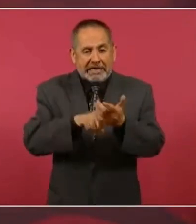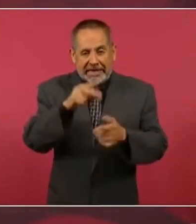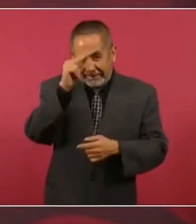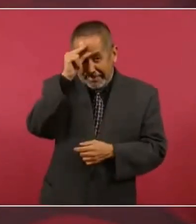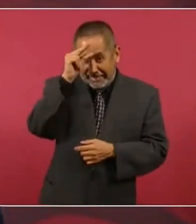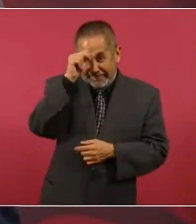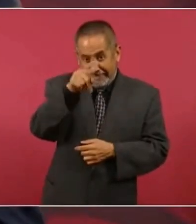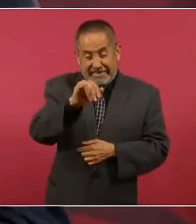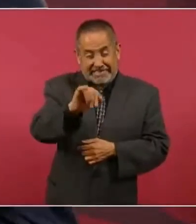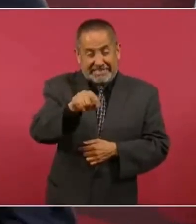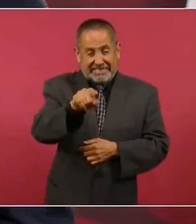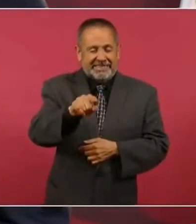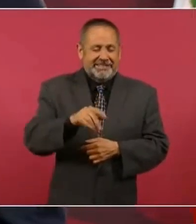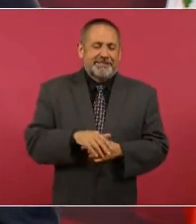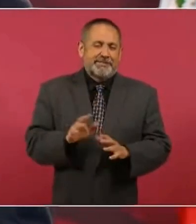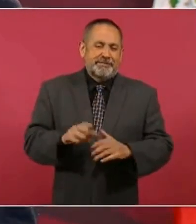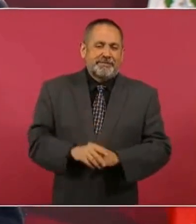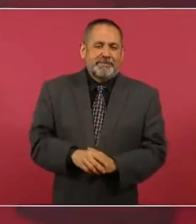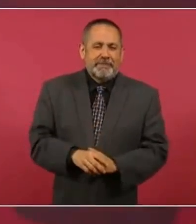inteligente.